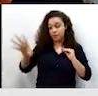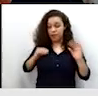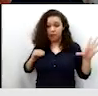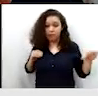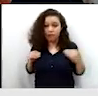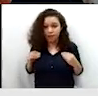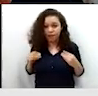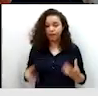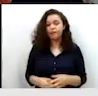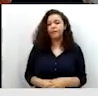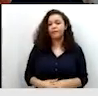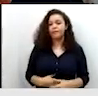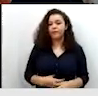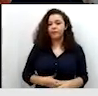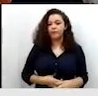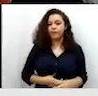zika.